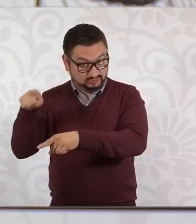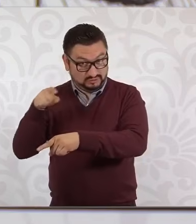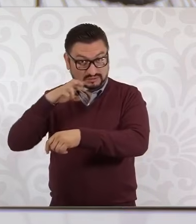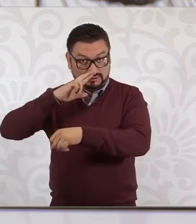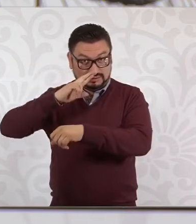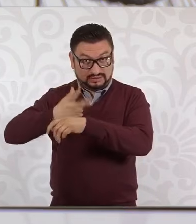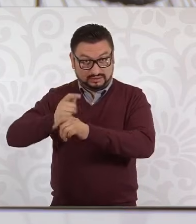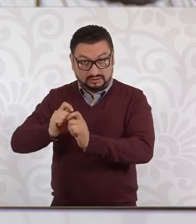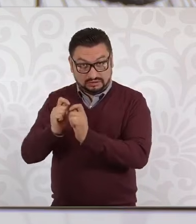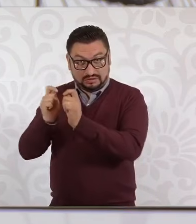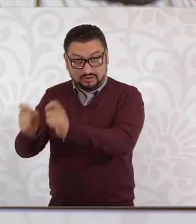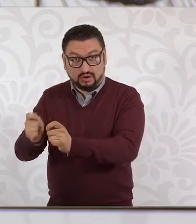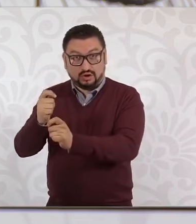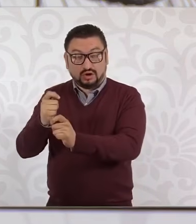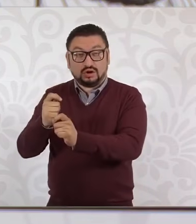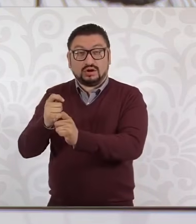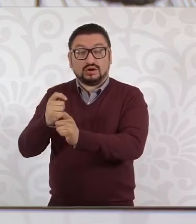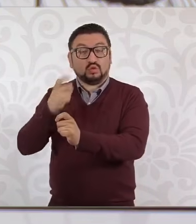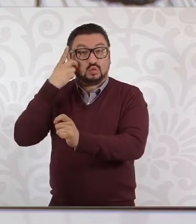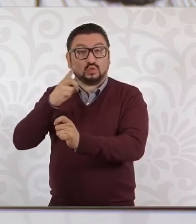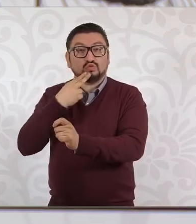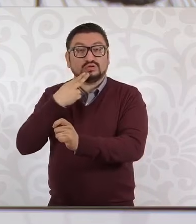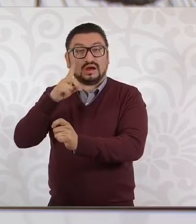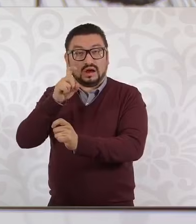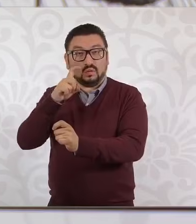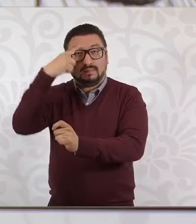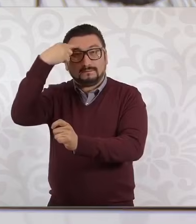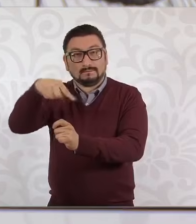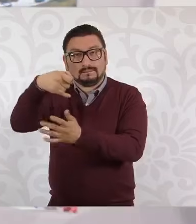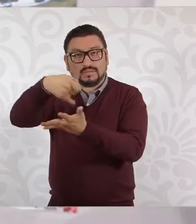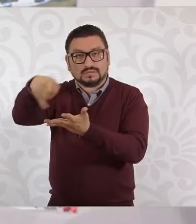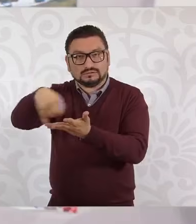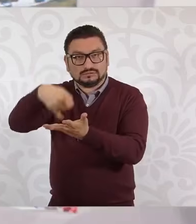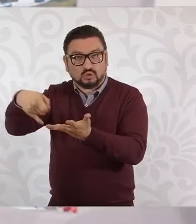tenía concesiones de agua para riego agrícola.